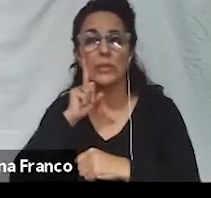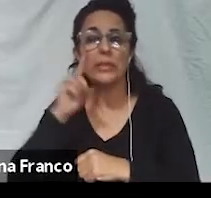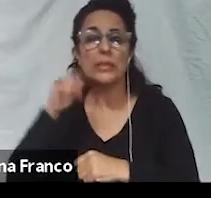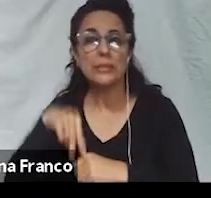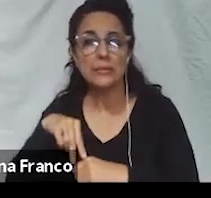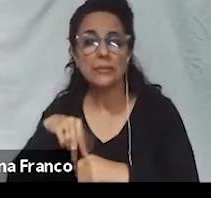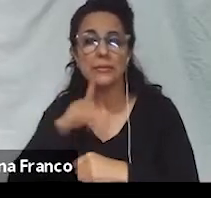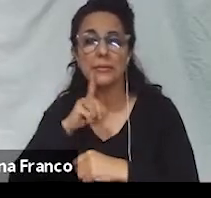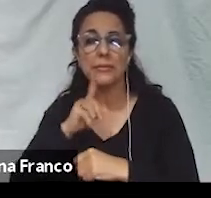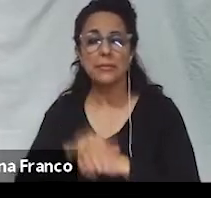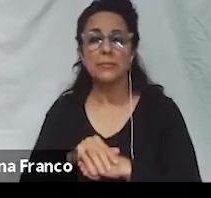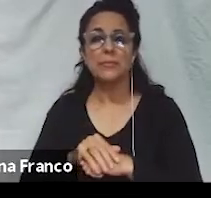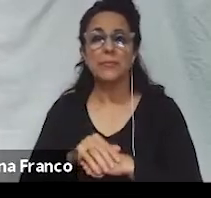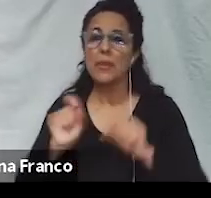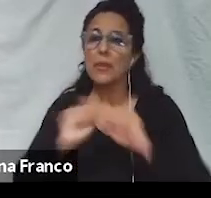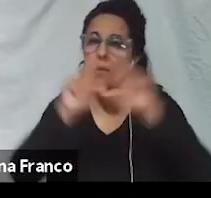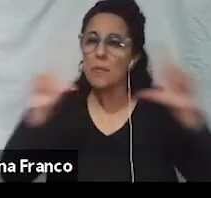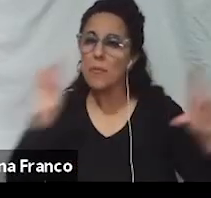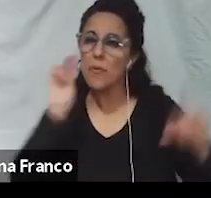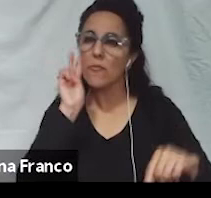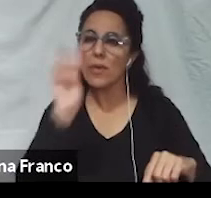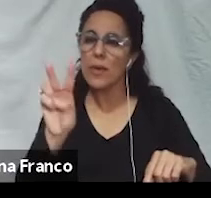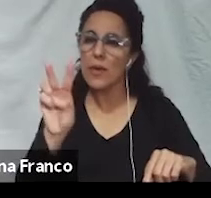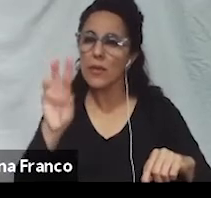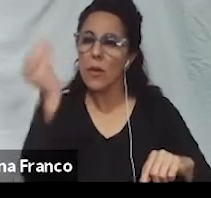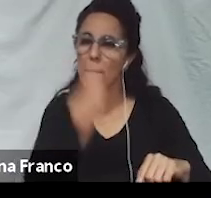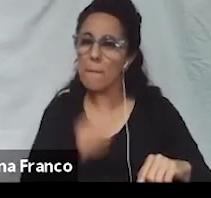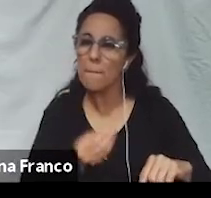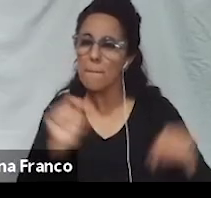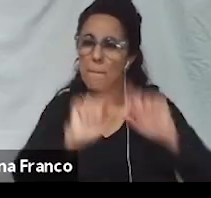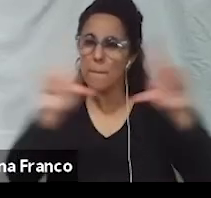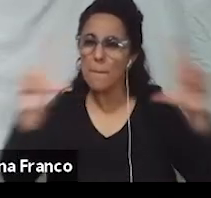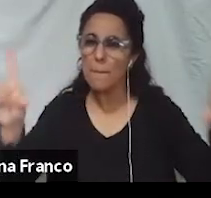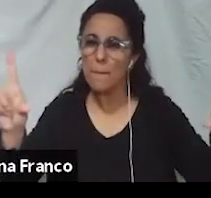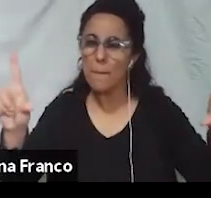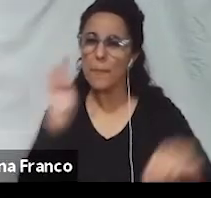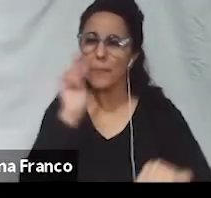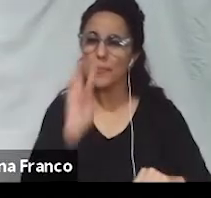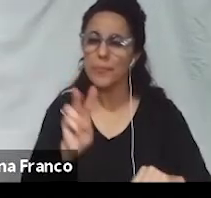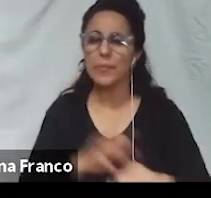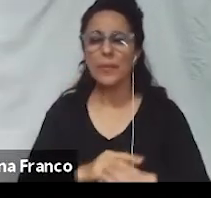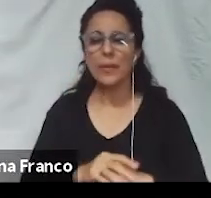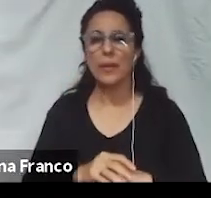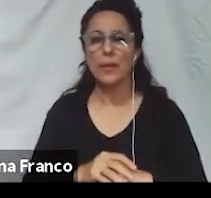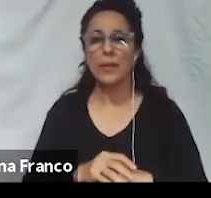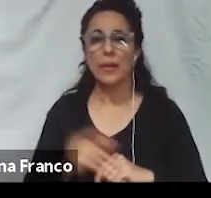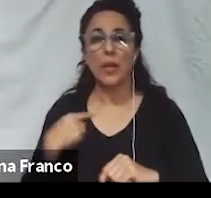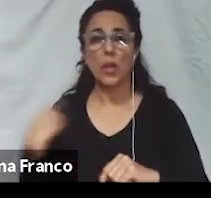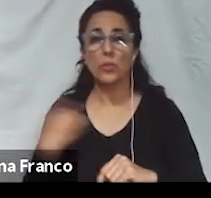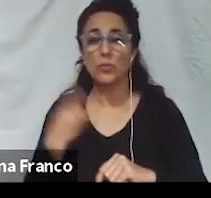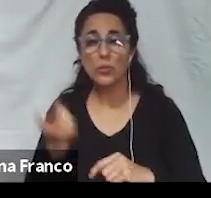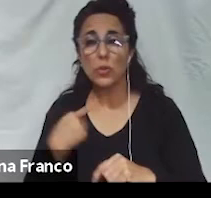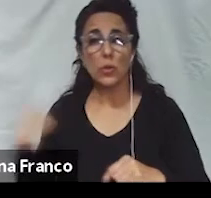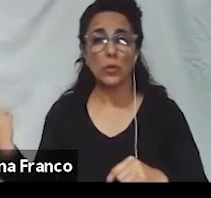que nosotros vemos en la página, lo que está a la vista, con lo que nosotros como usuarios